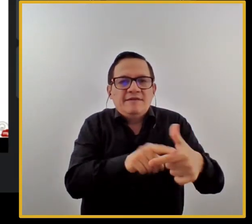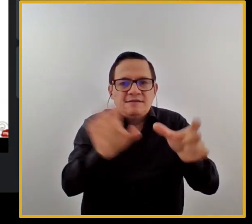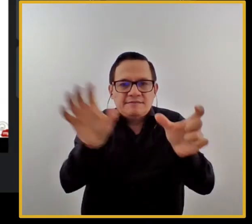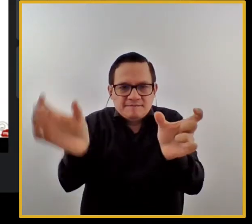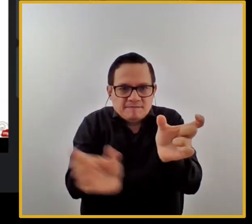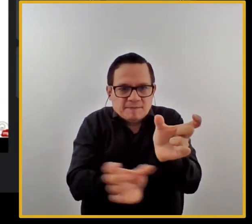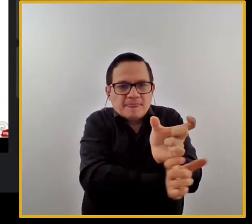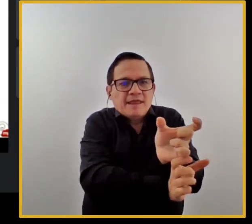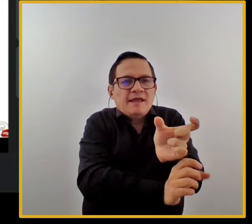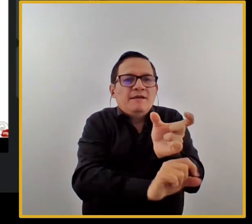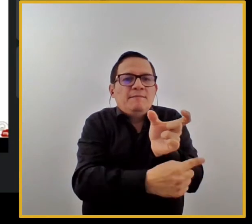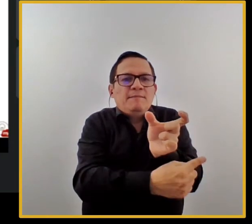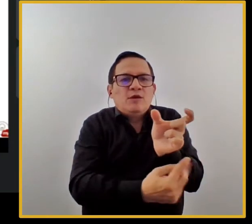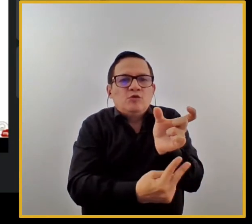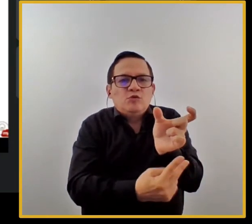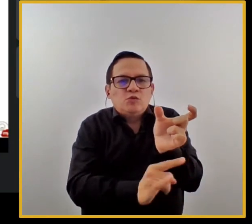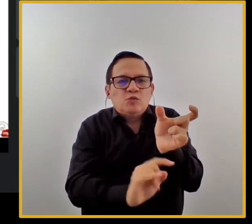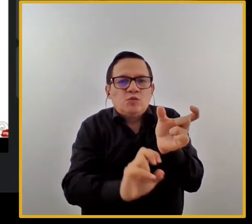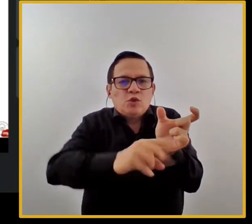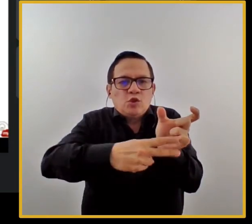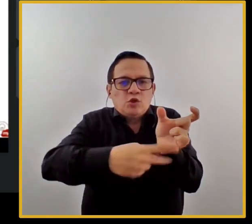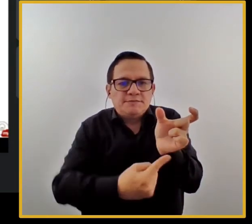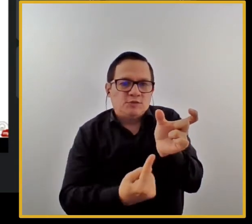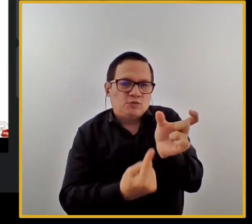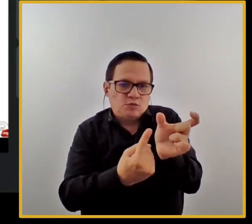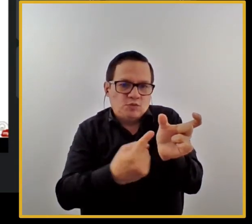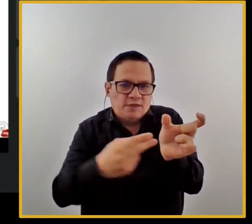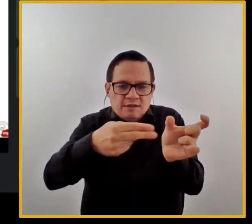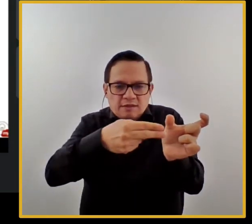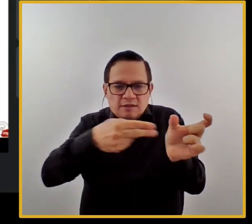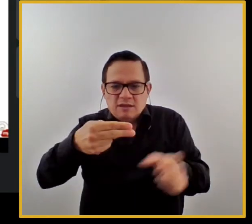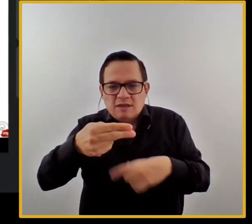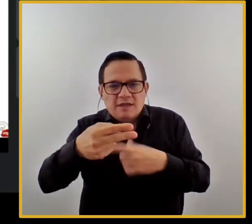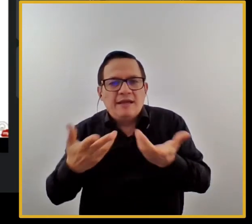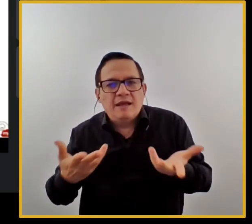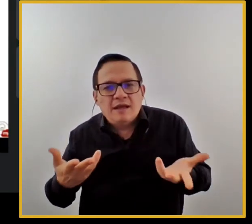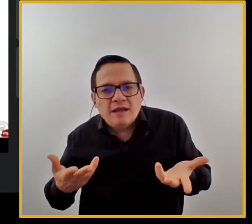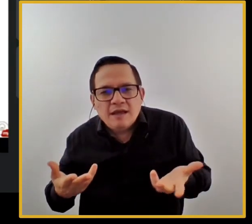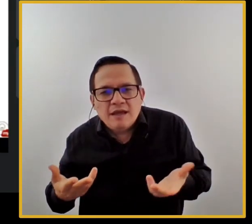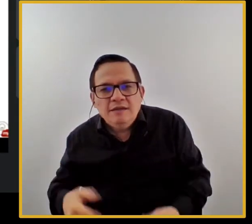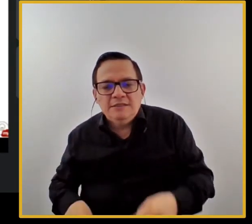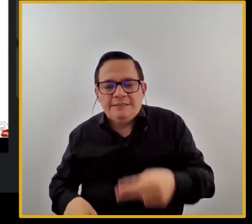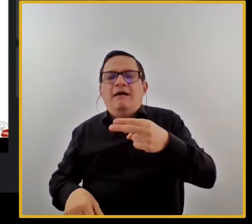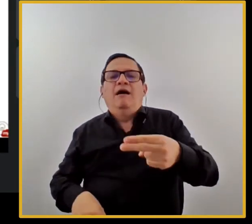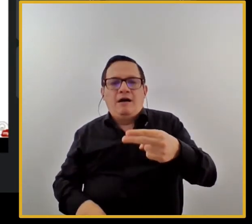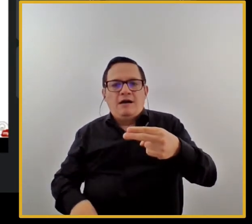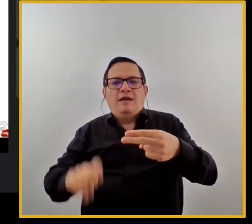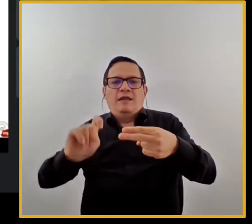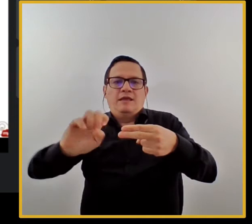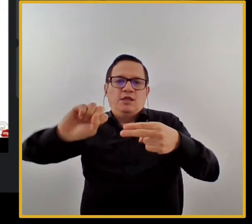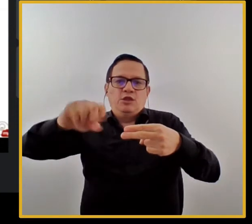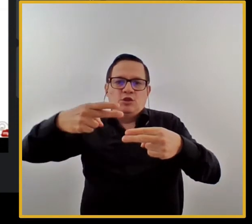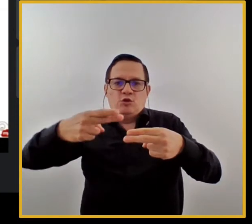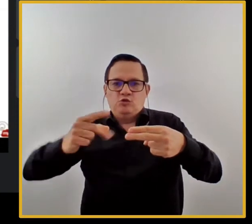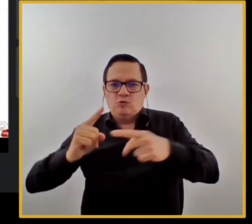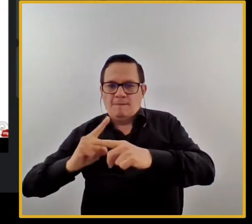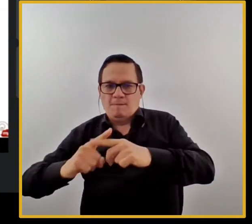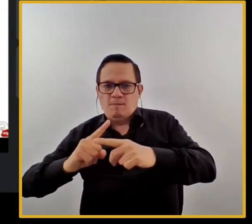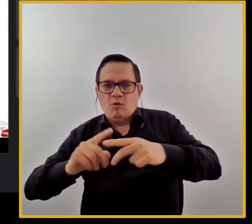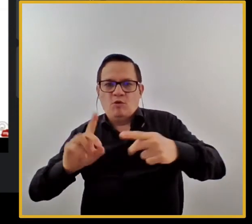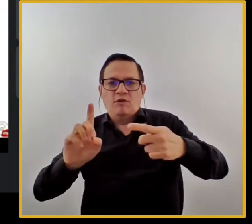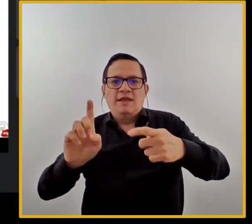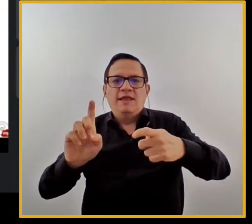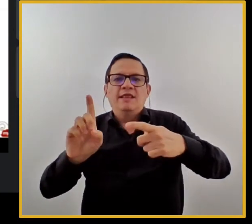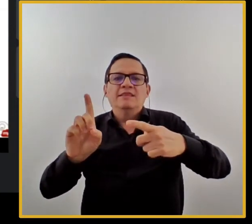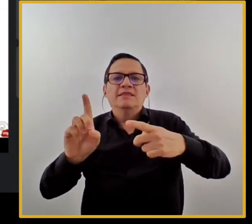1, ¿cierto? Igual a ¿qué? A x a la 2 por dx,